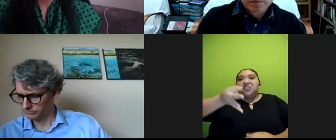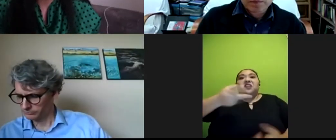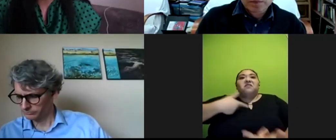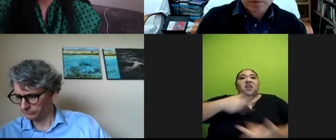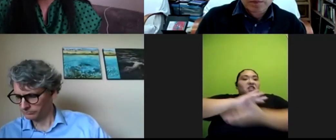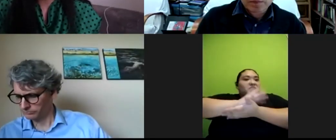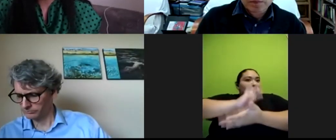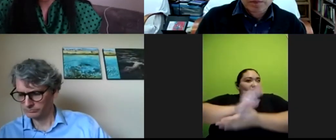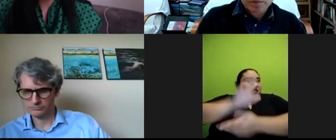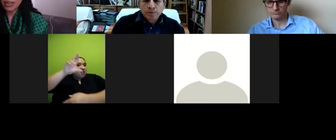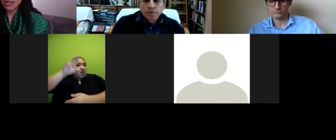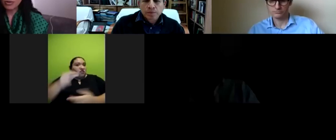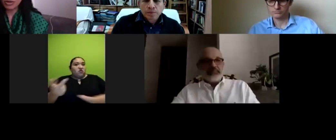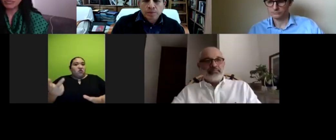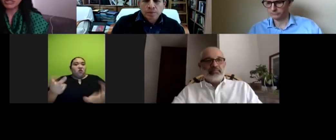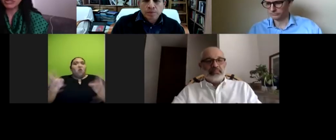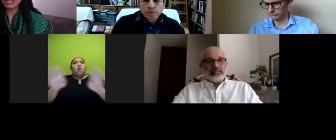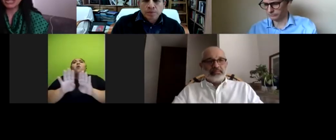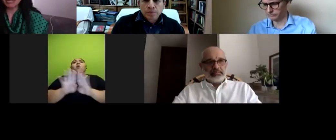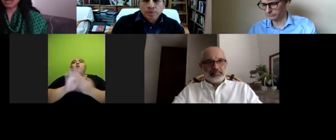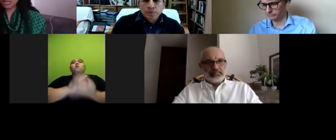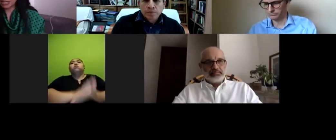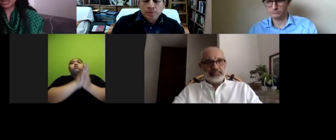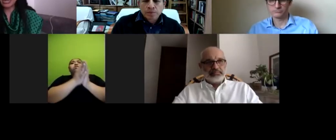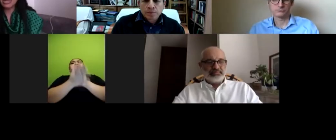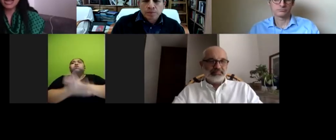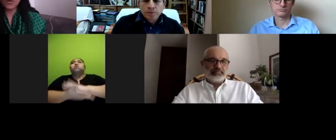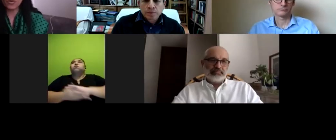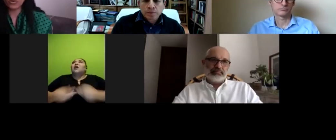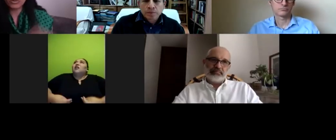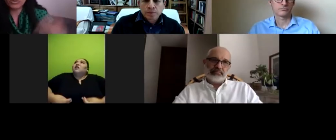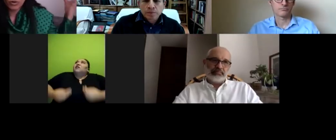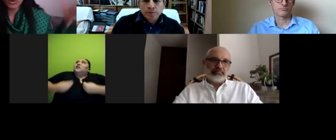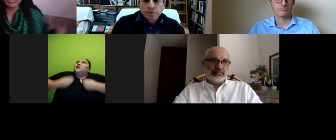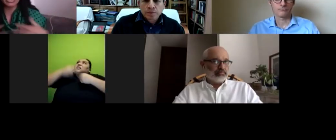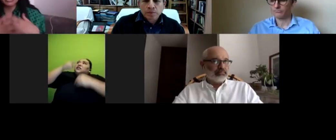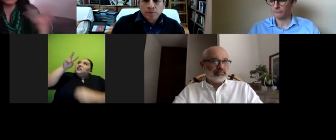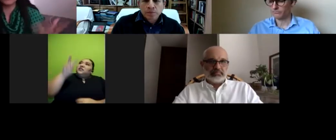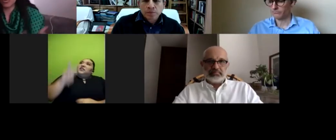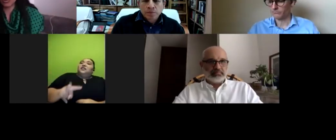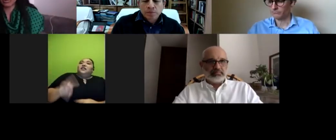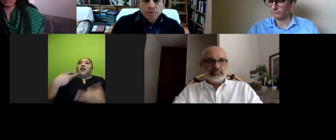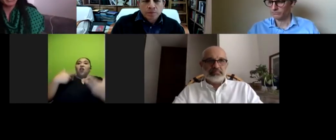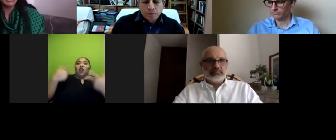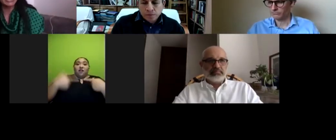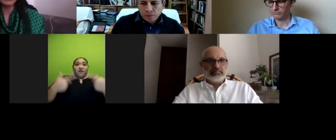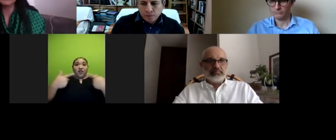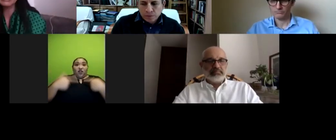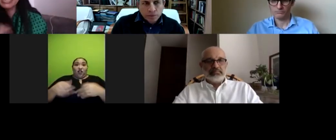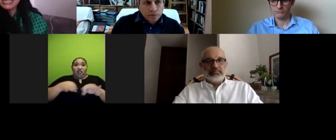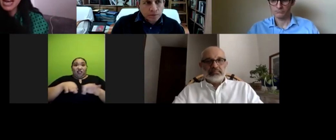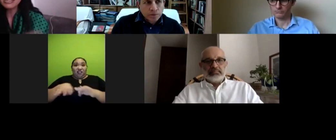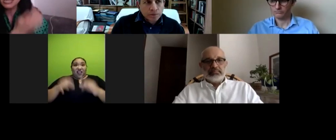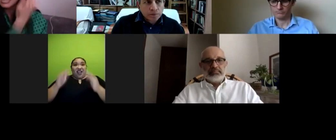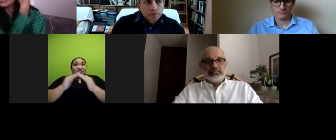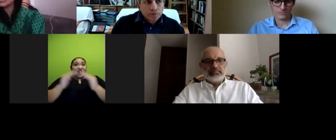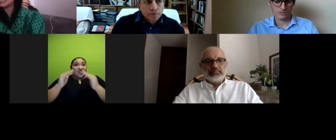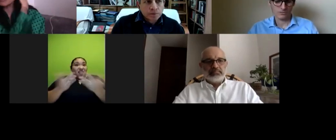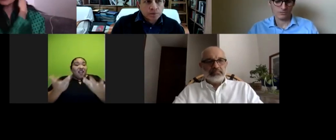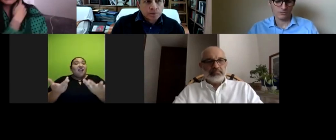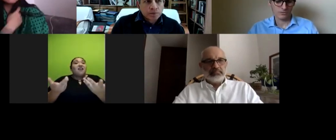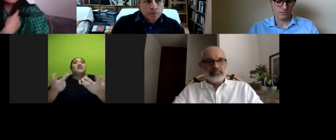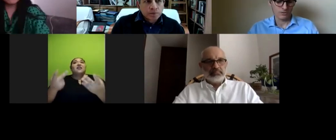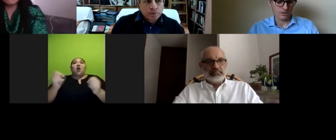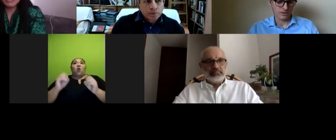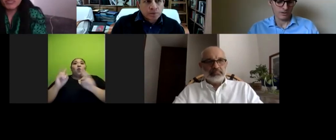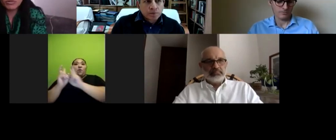los podemos hacer realidad con las personas que trabajan en la casa o con nuestros vecinos o vecinas, si sabemos